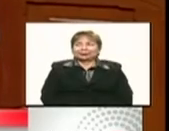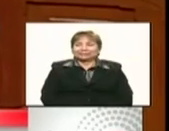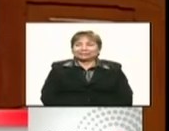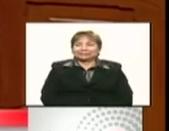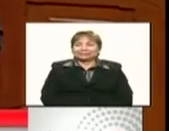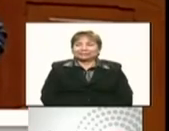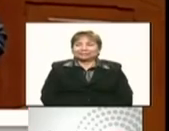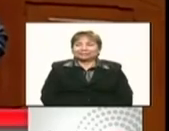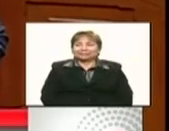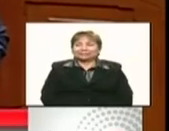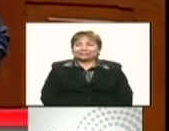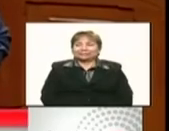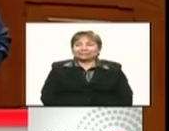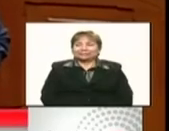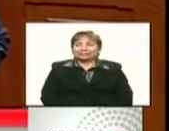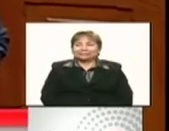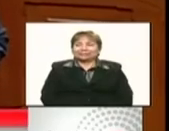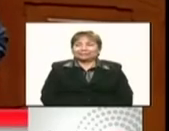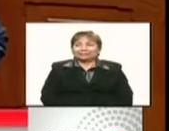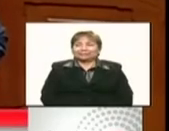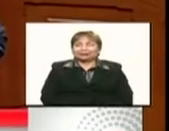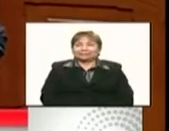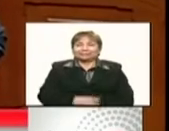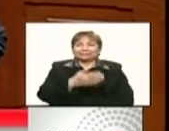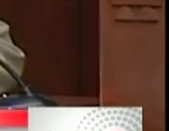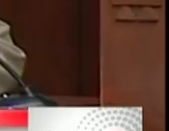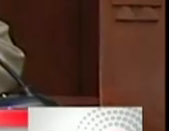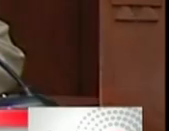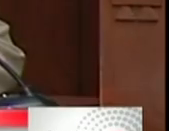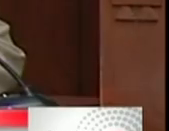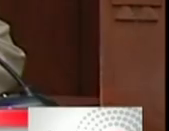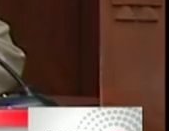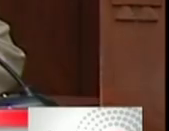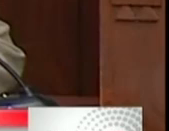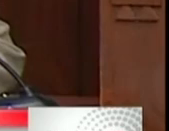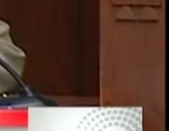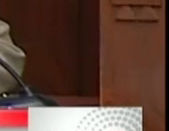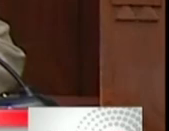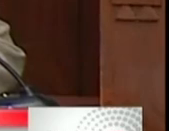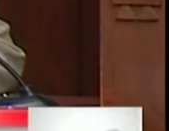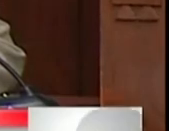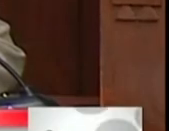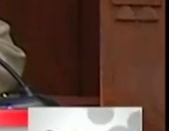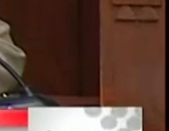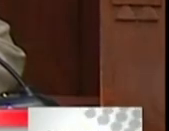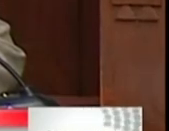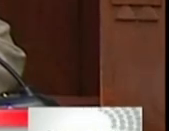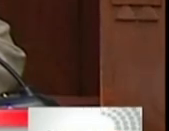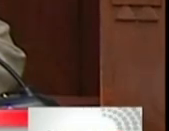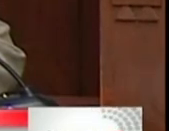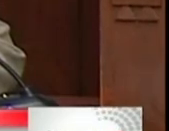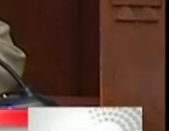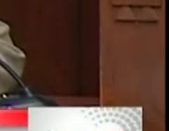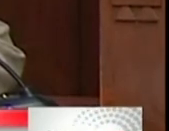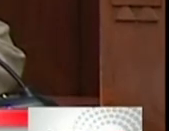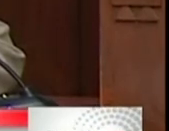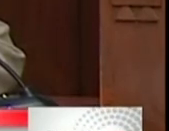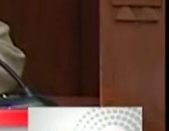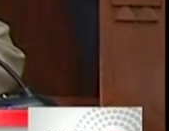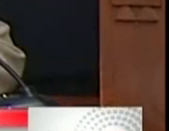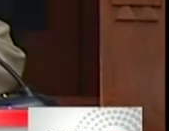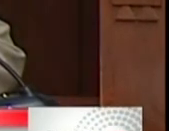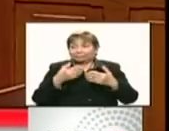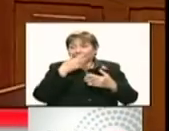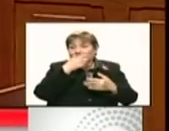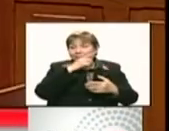es muy clara y es la regla de reglas, la ley de leyes, y está por encima de todas. Entonces, para poder hacer un